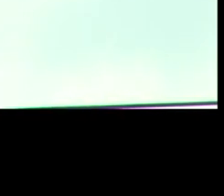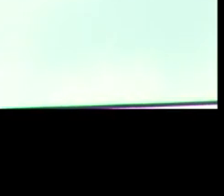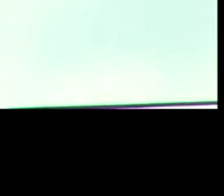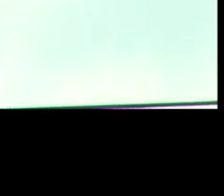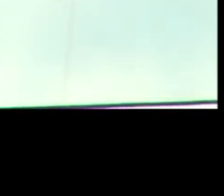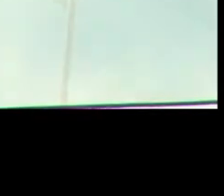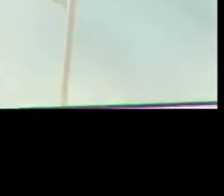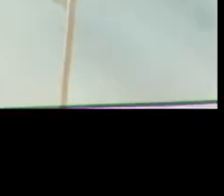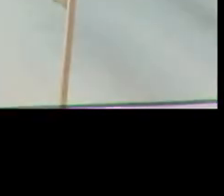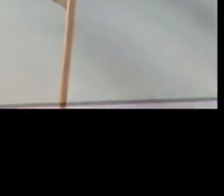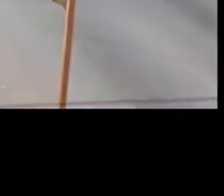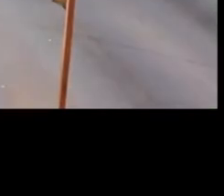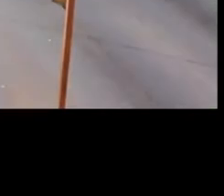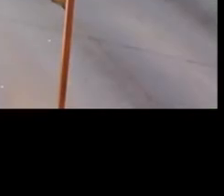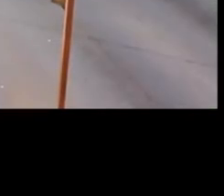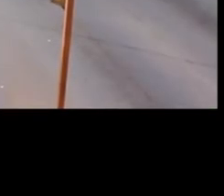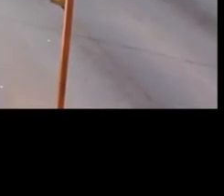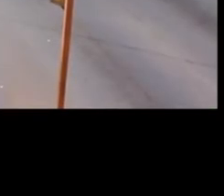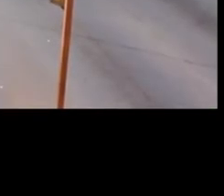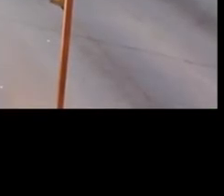a saludar.